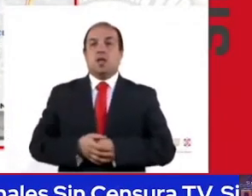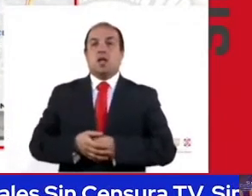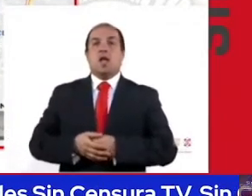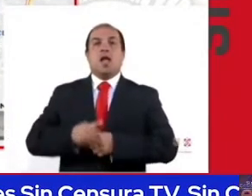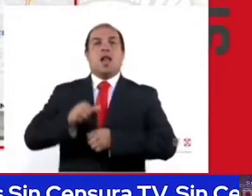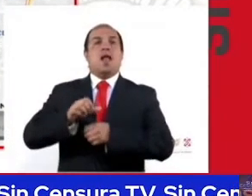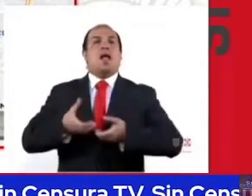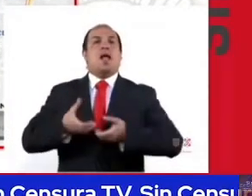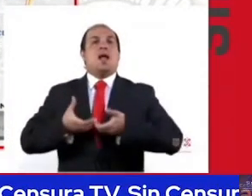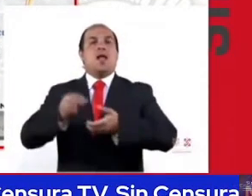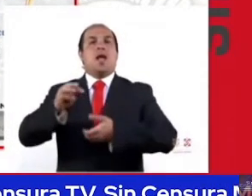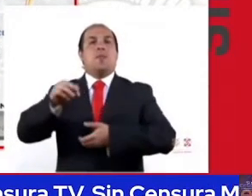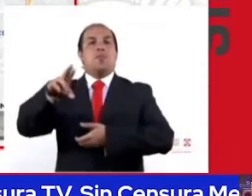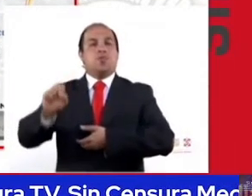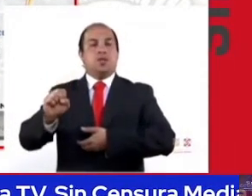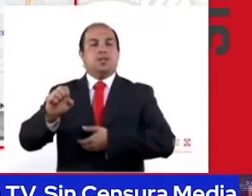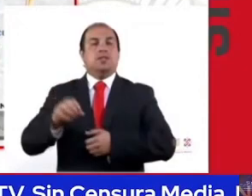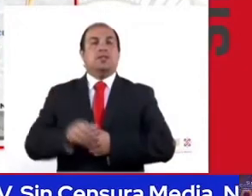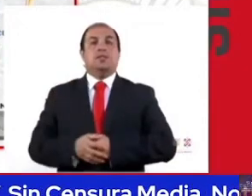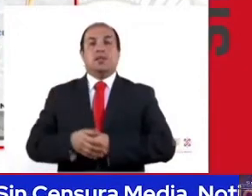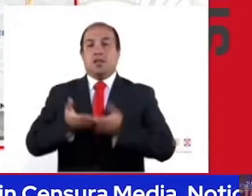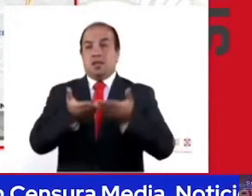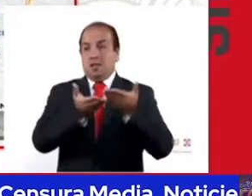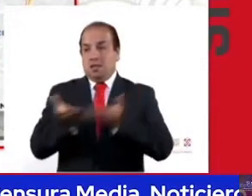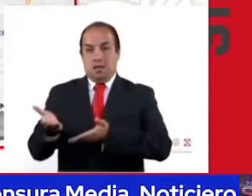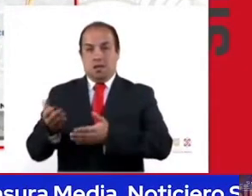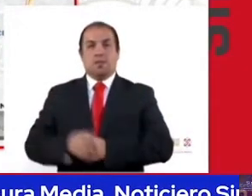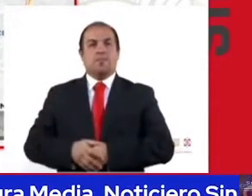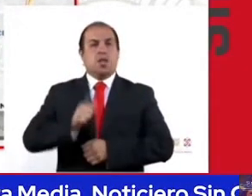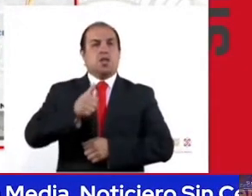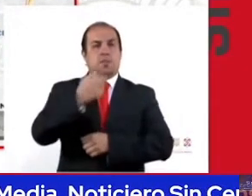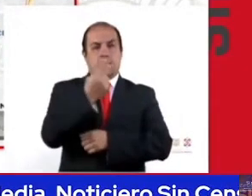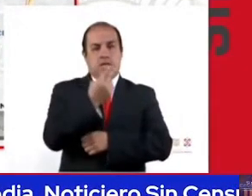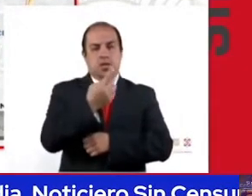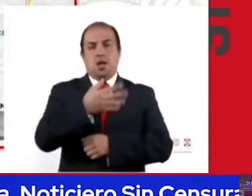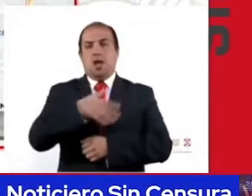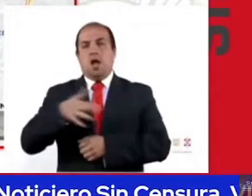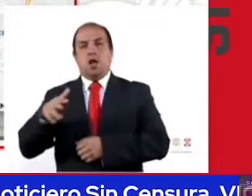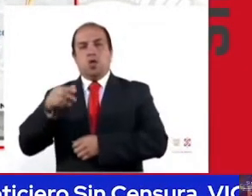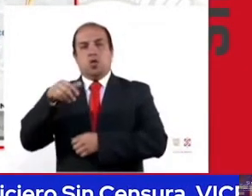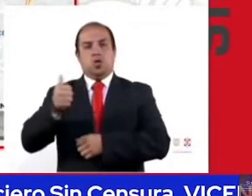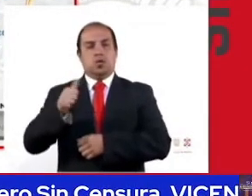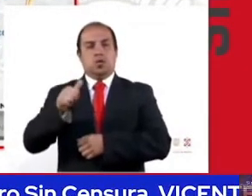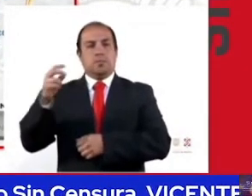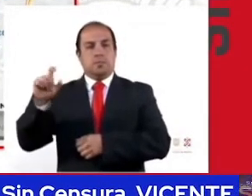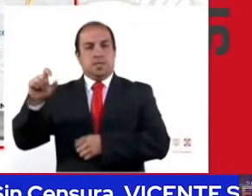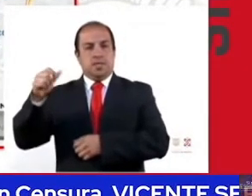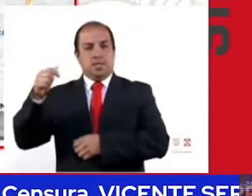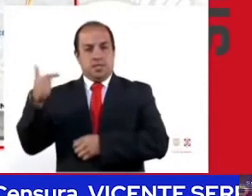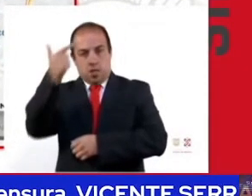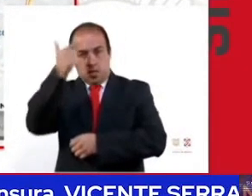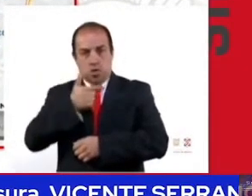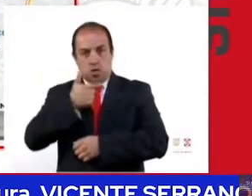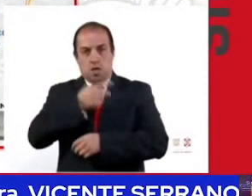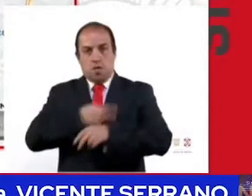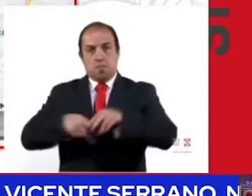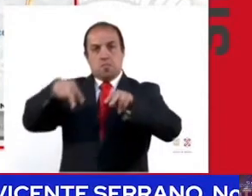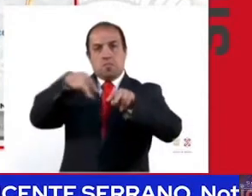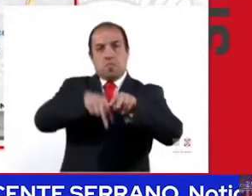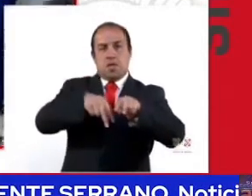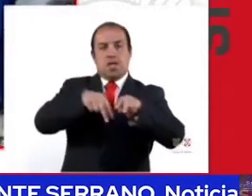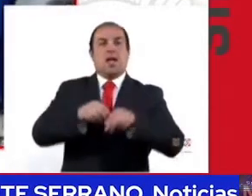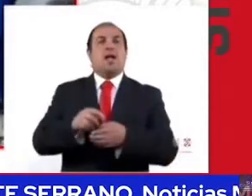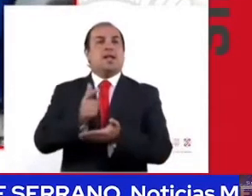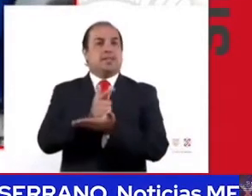Amores y Eje 8, donde entre las 11:25 y 11:27 de la noche aborda el vehículo Chevrolet Corsa color